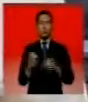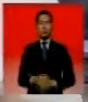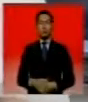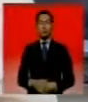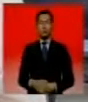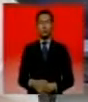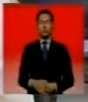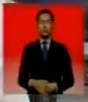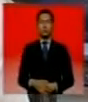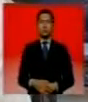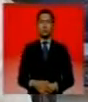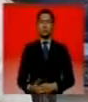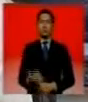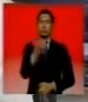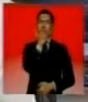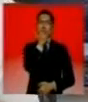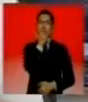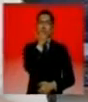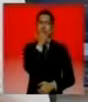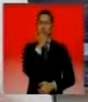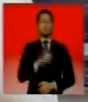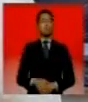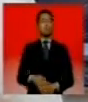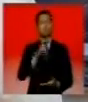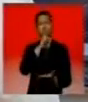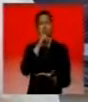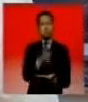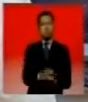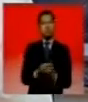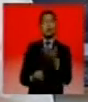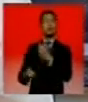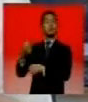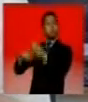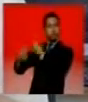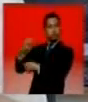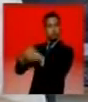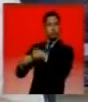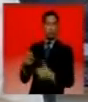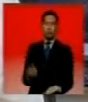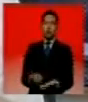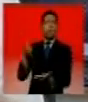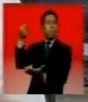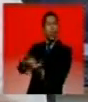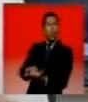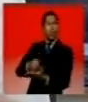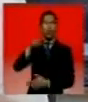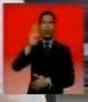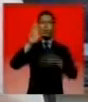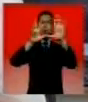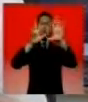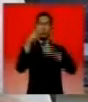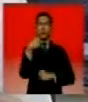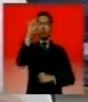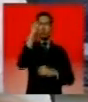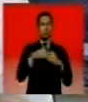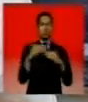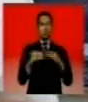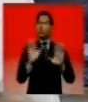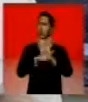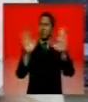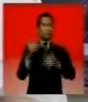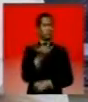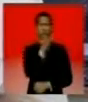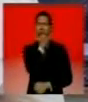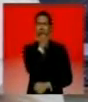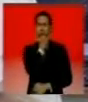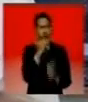un error en la transacción, no debió haberse pagado 48 millones de dólares, sino solamente lo que estaba en